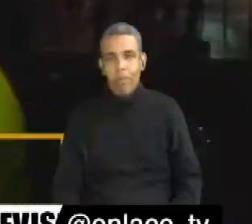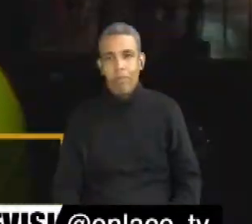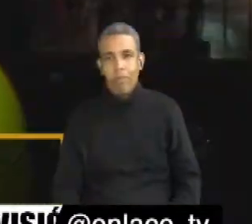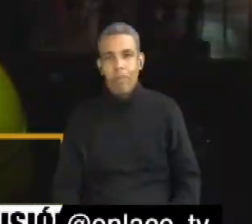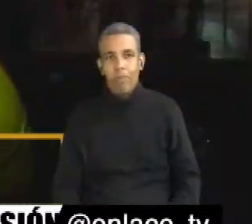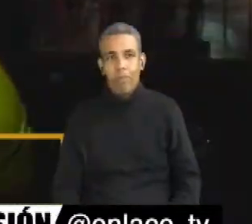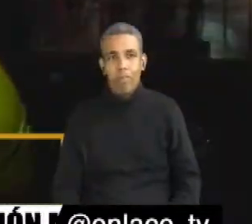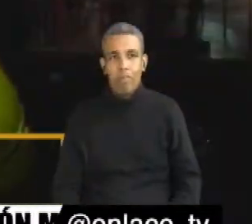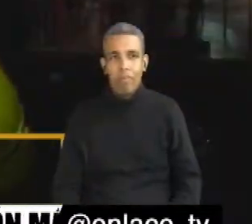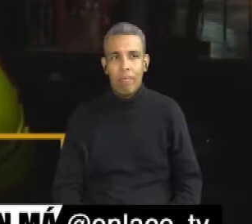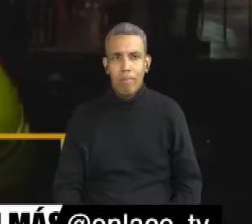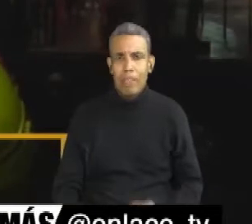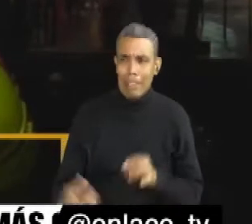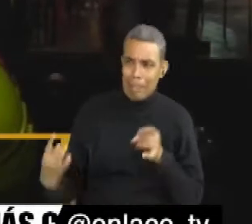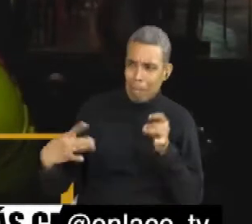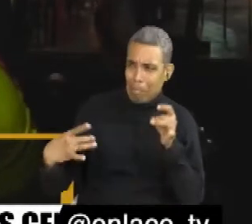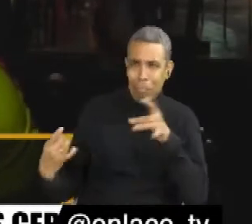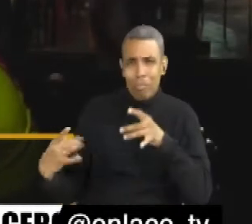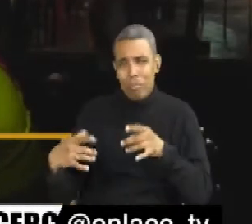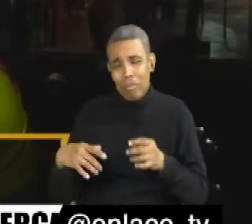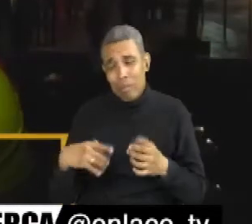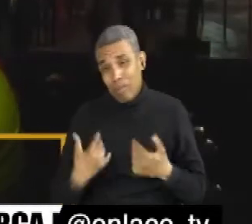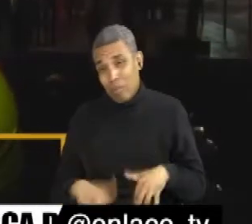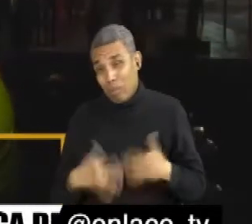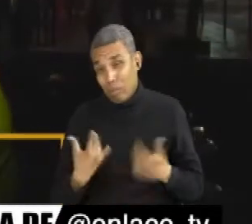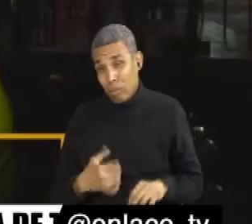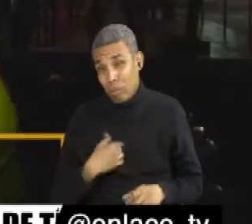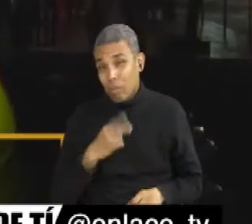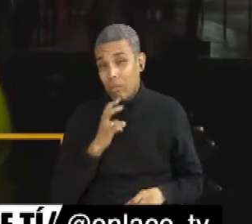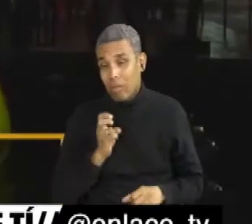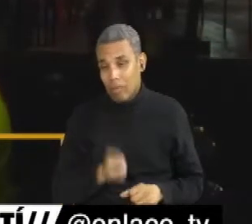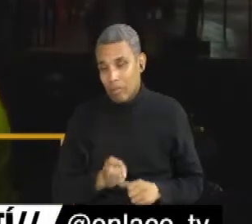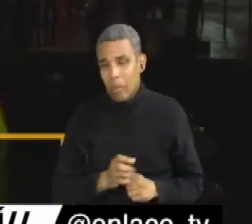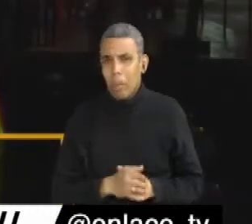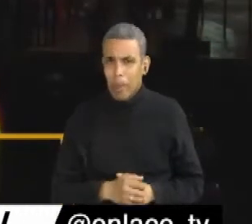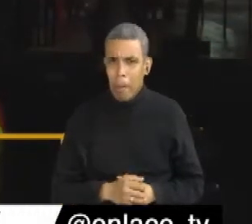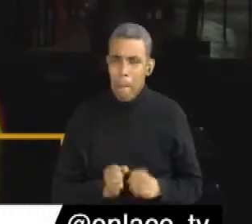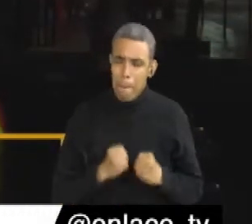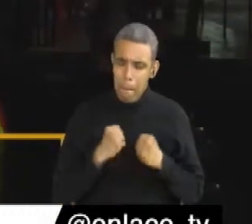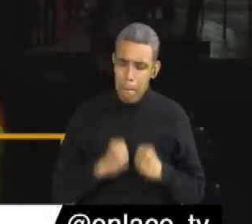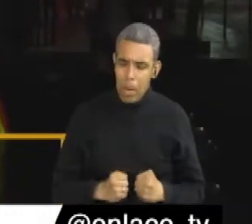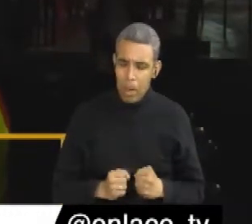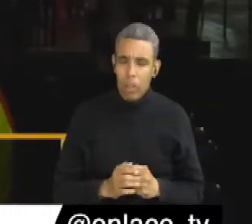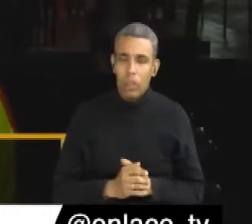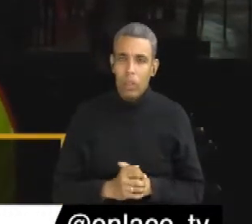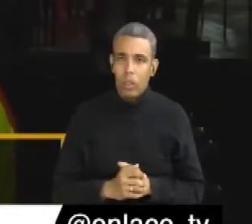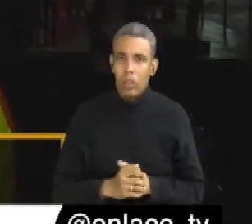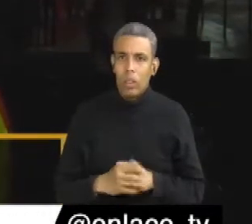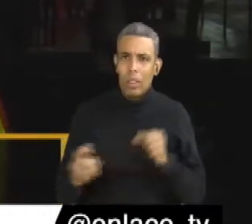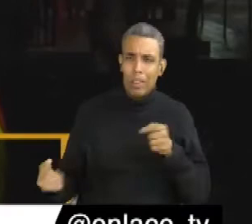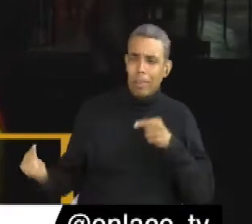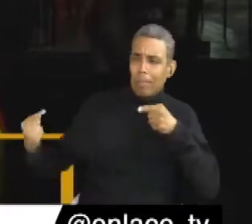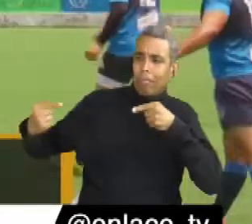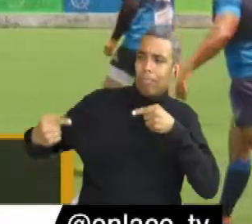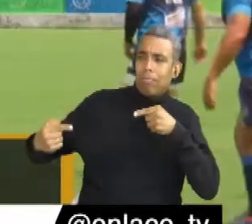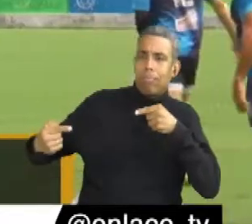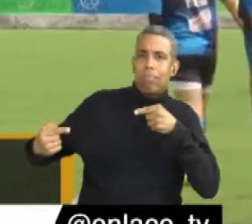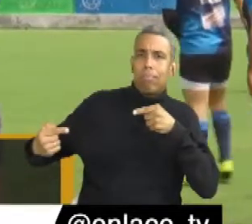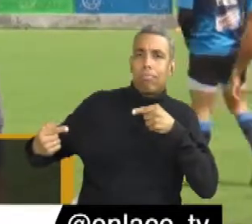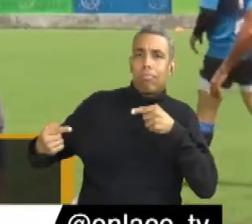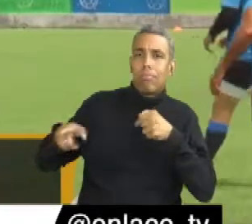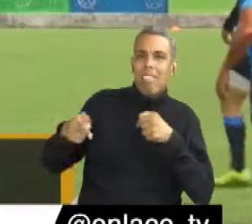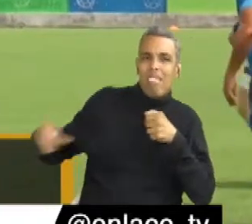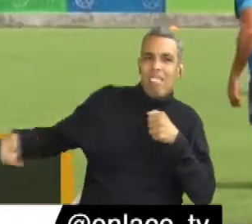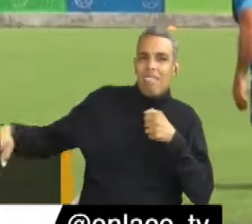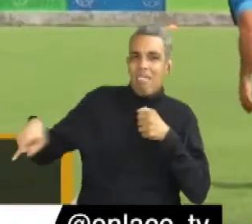reñido, realmente la exigencia física fue bastante grande. El partido fue contra Águilas de Bucaramanga, es